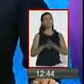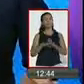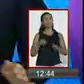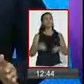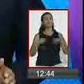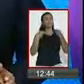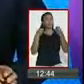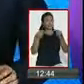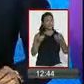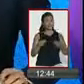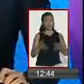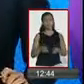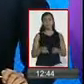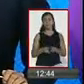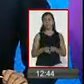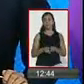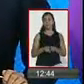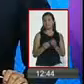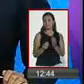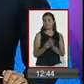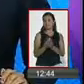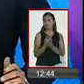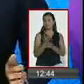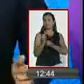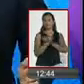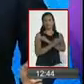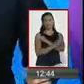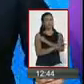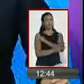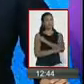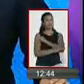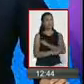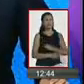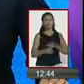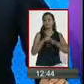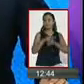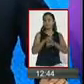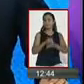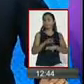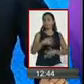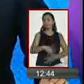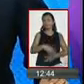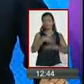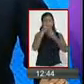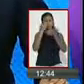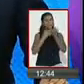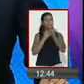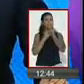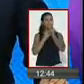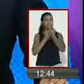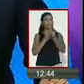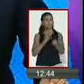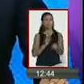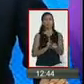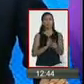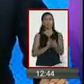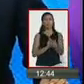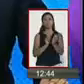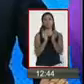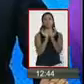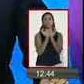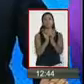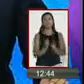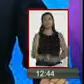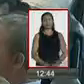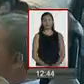para entregar de esta manera al sector productivo del país. Además, en una marcha han expresado su total apoyo a los médicos de la Caja Nacional